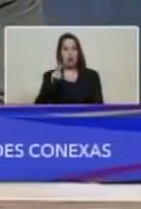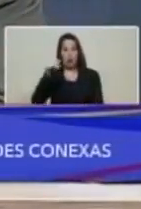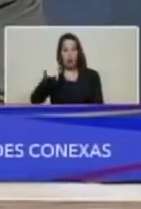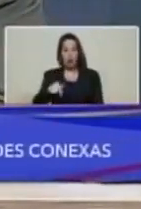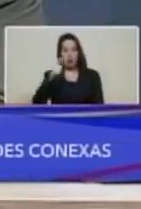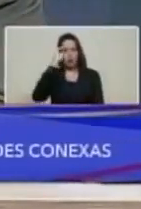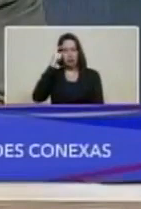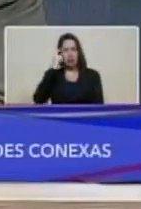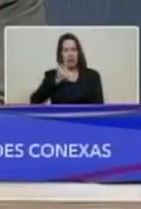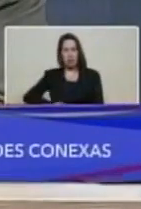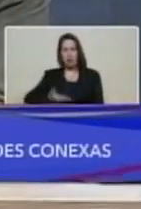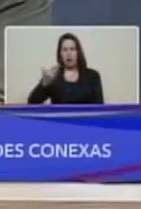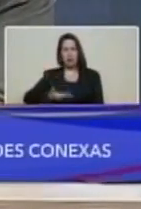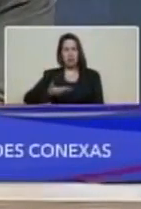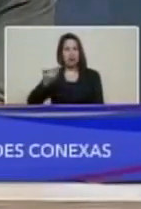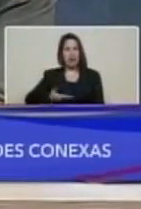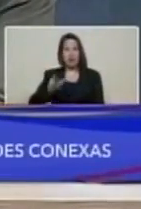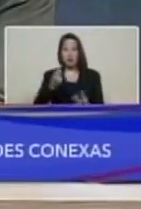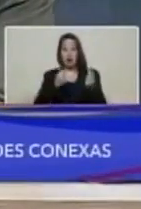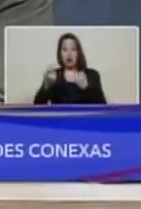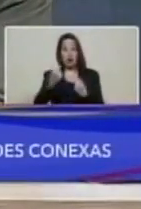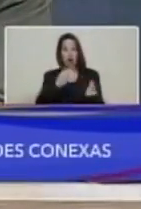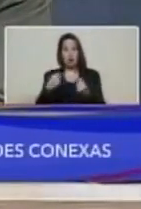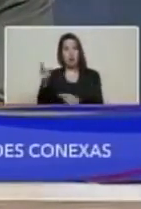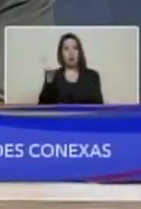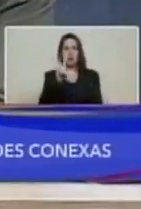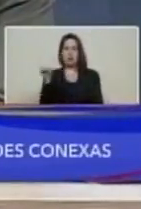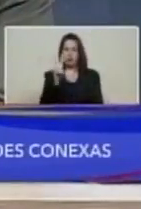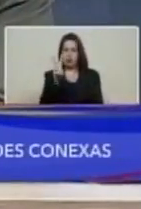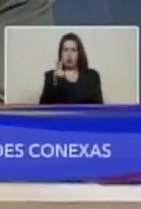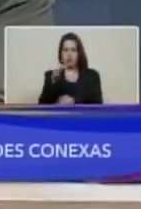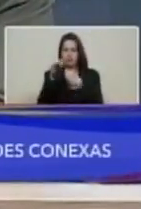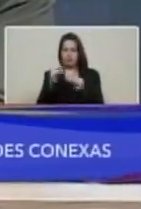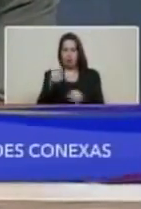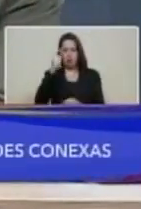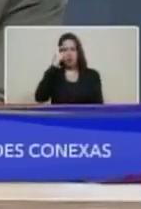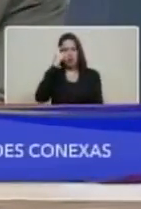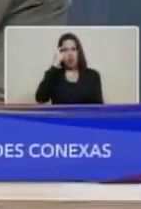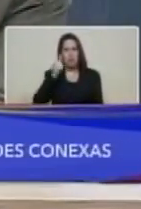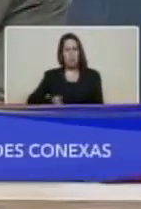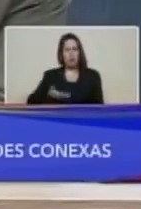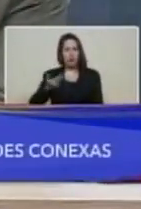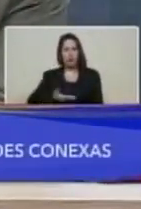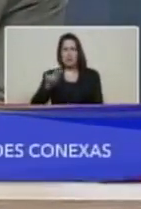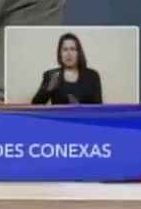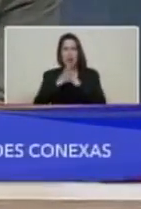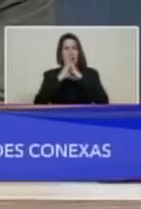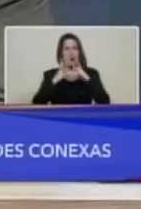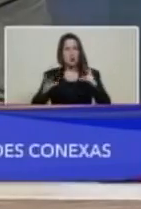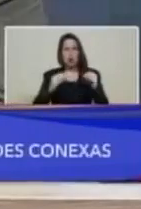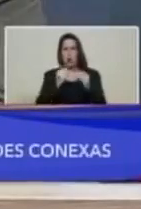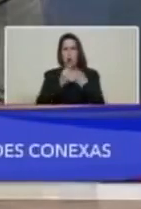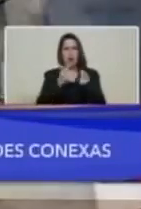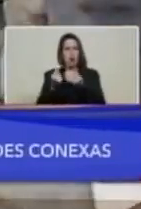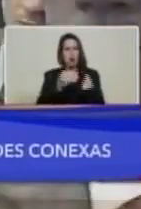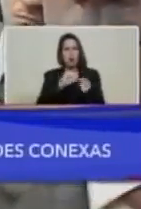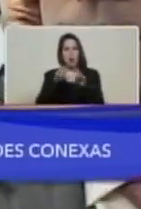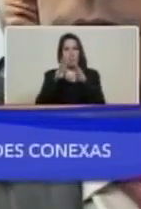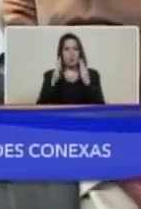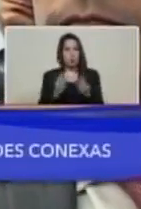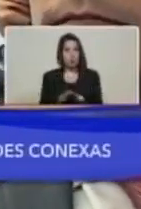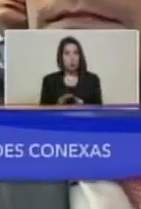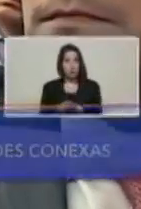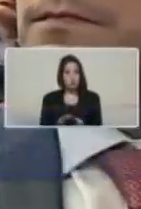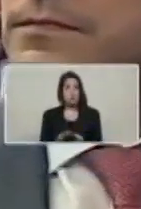economía nacional y con absoluta certeza es un día histórico para todas las economías del mundo. Estamos